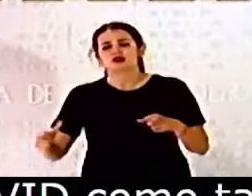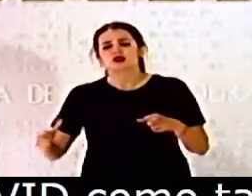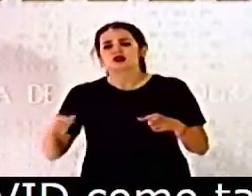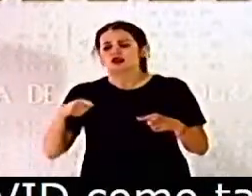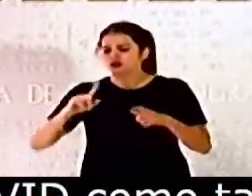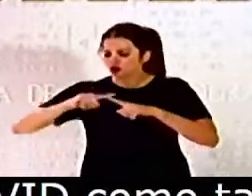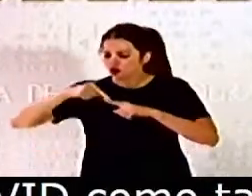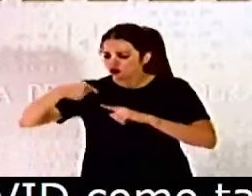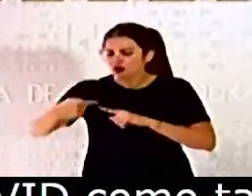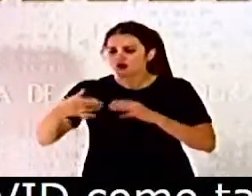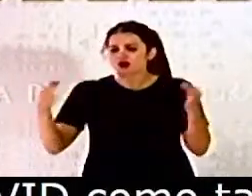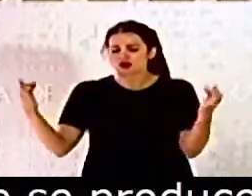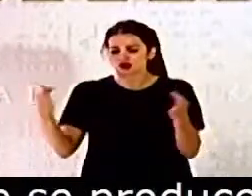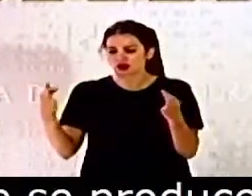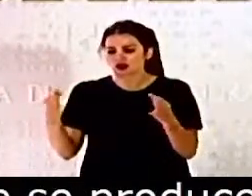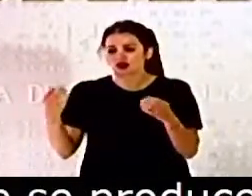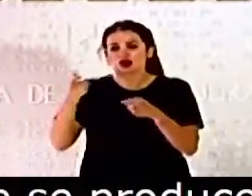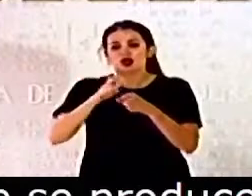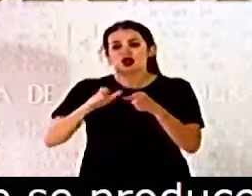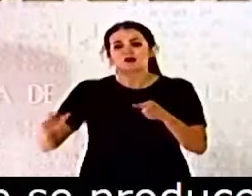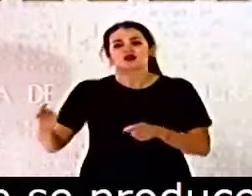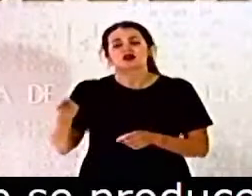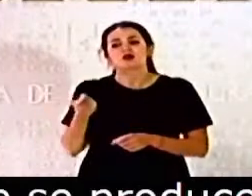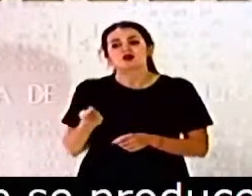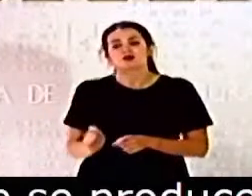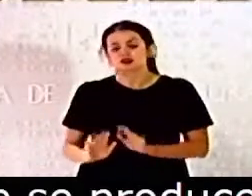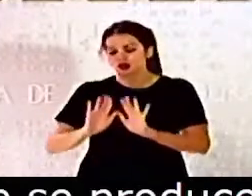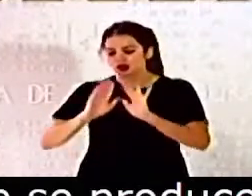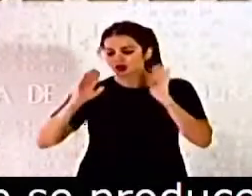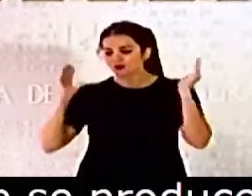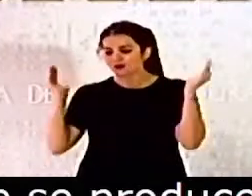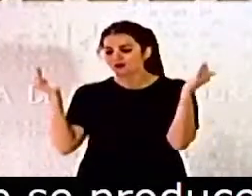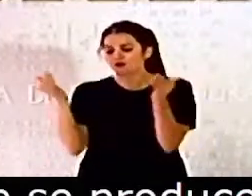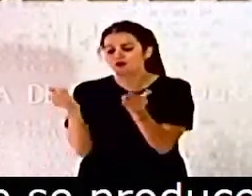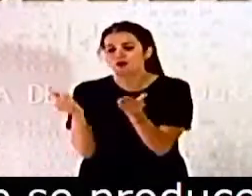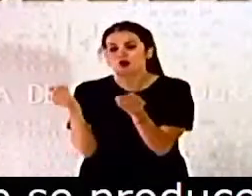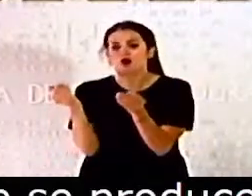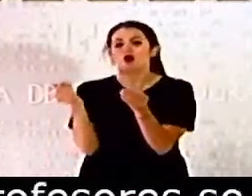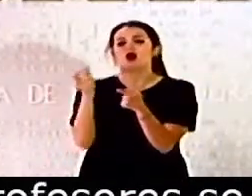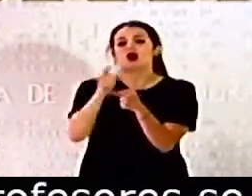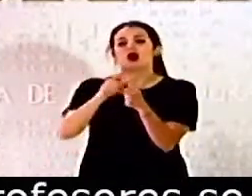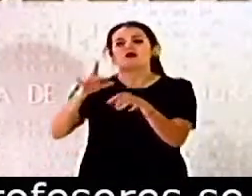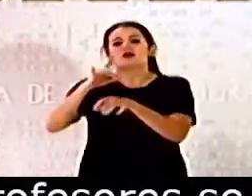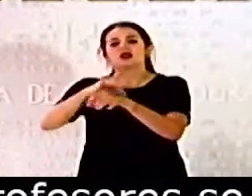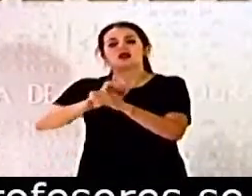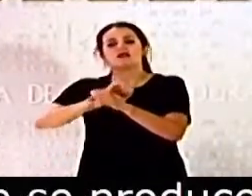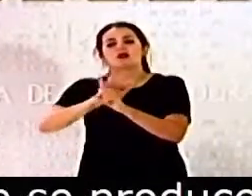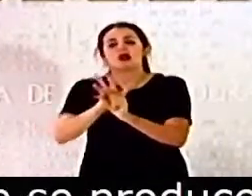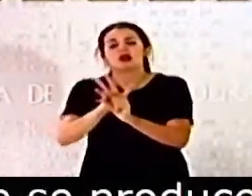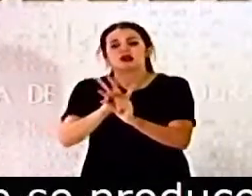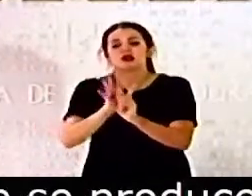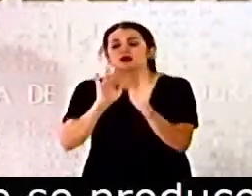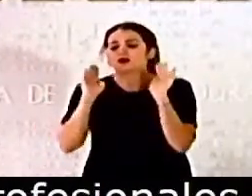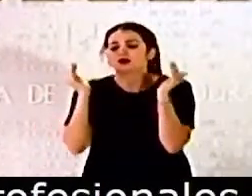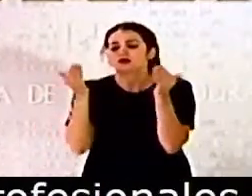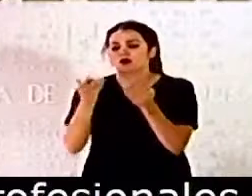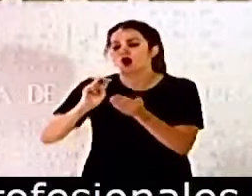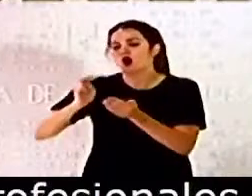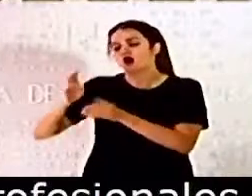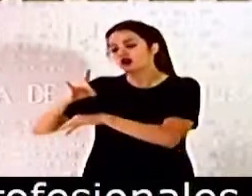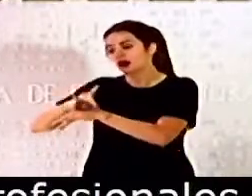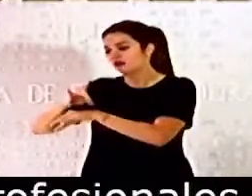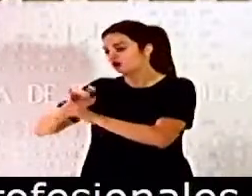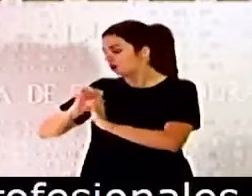hace que nuestros profesionales se tengan que dedicar prácticamente en exclusiva a la COVID y se tengan que abandonar la atención a otras